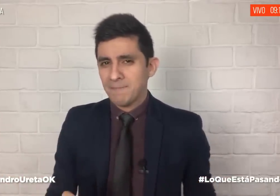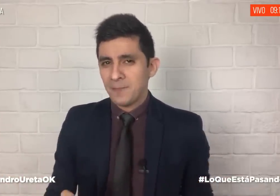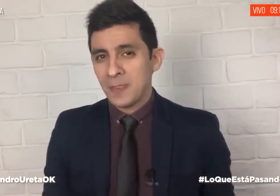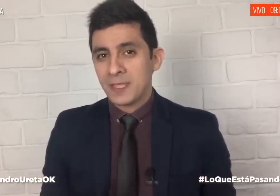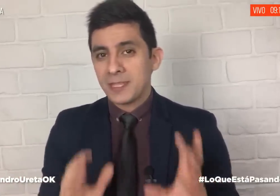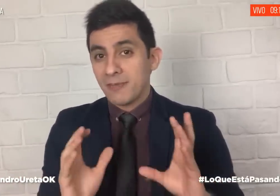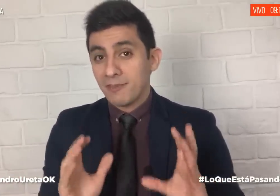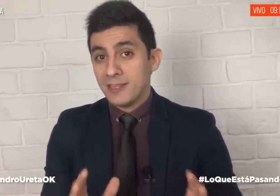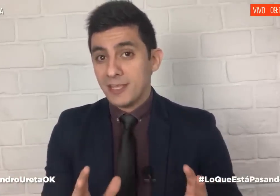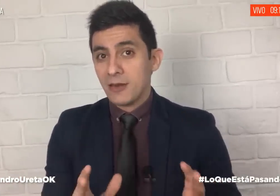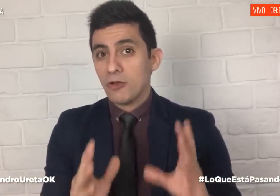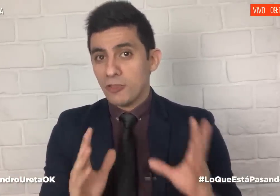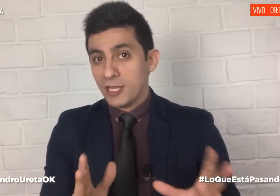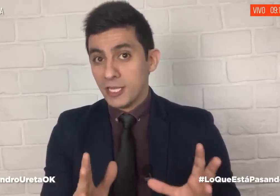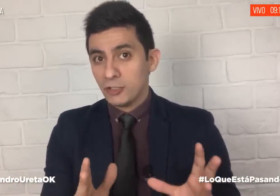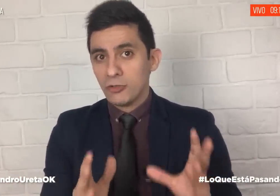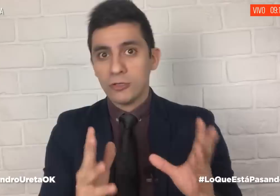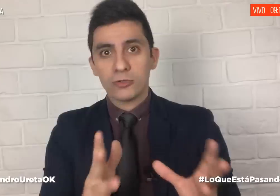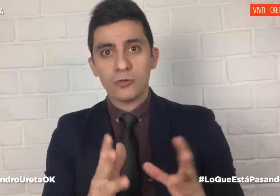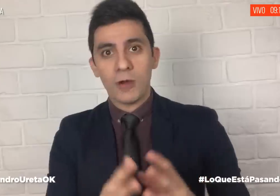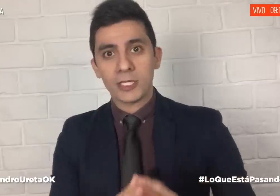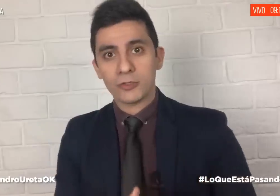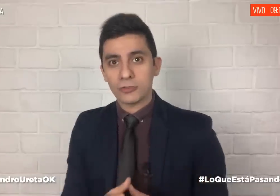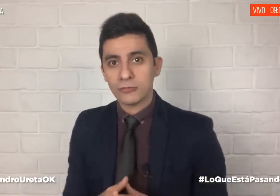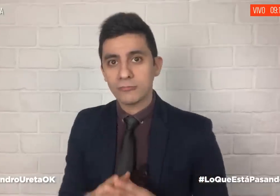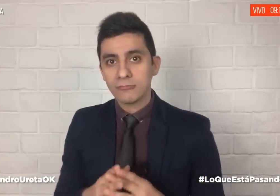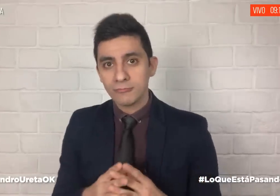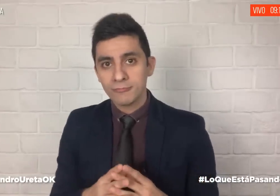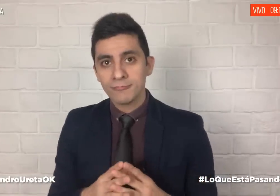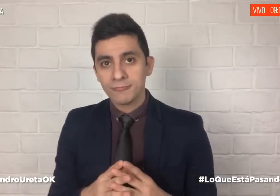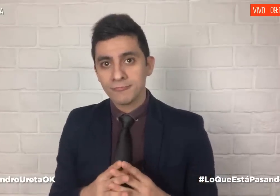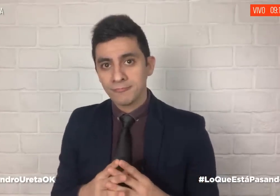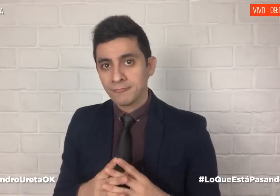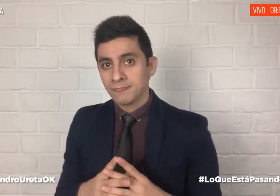implique defender los derechos de los